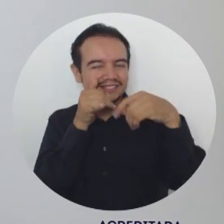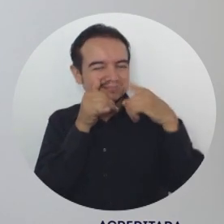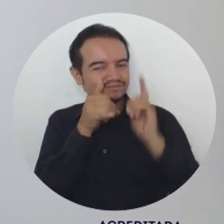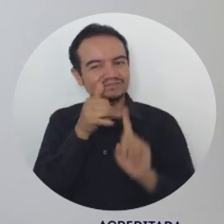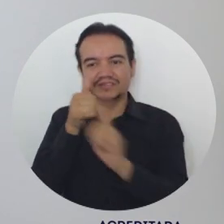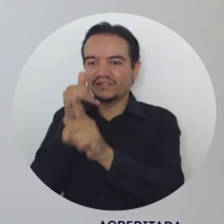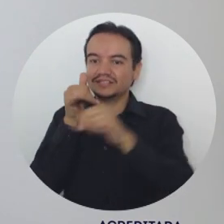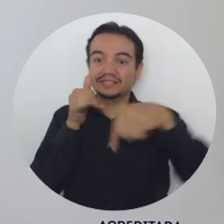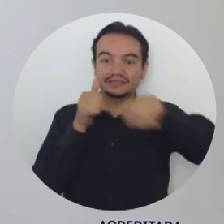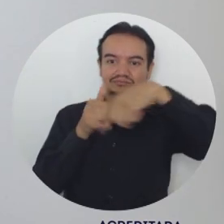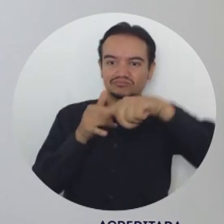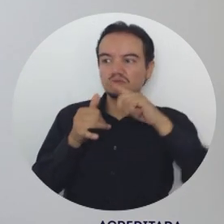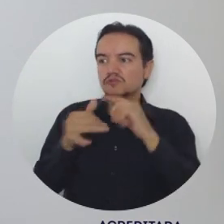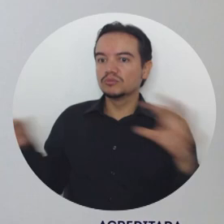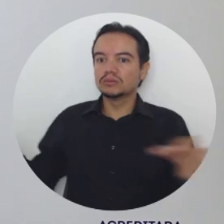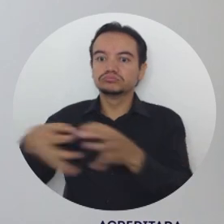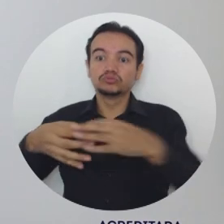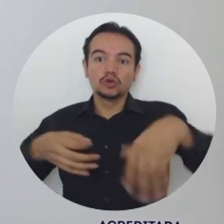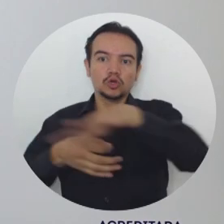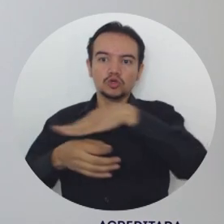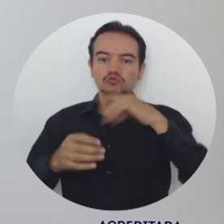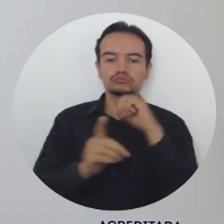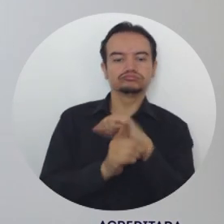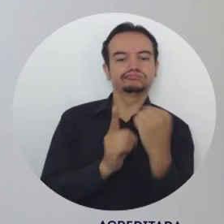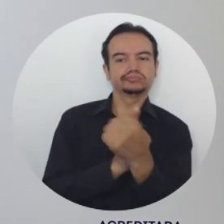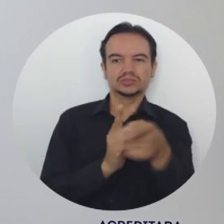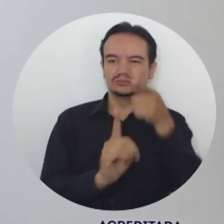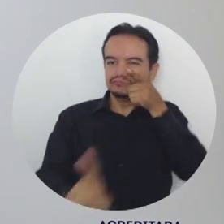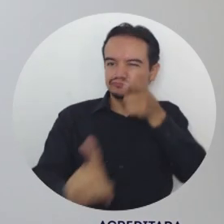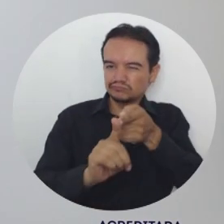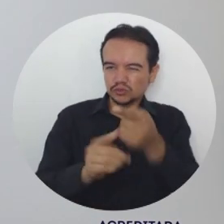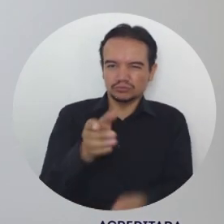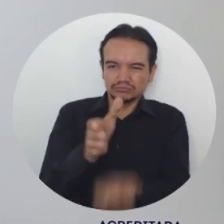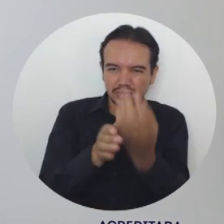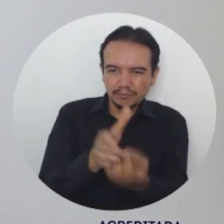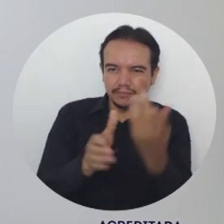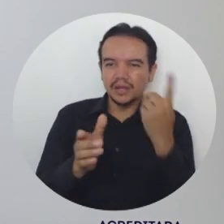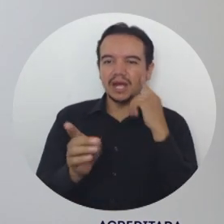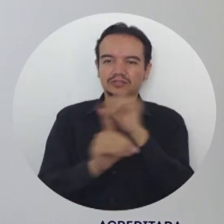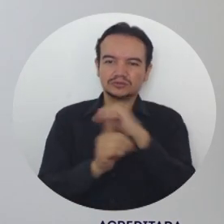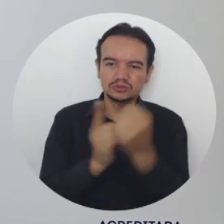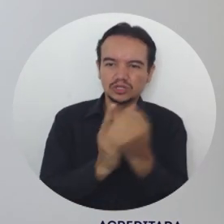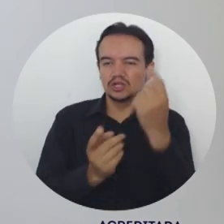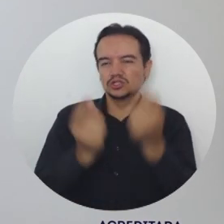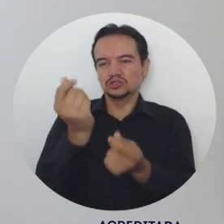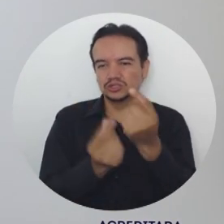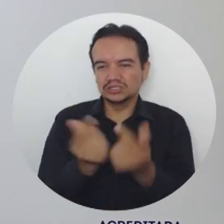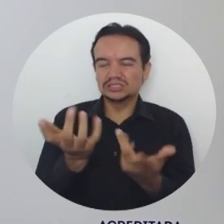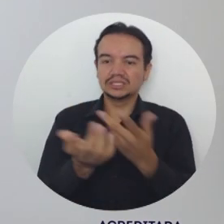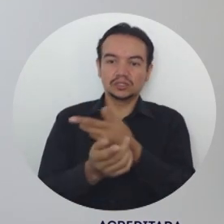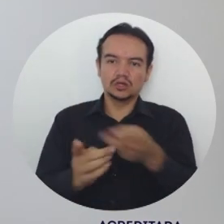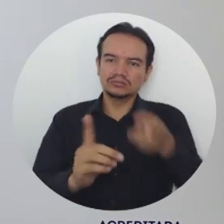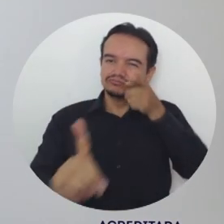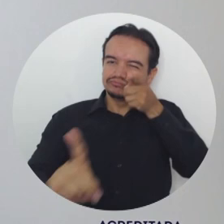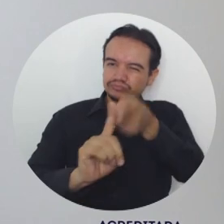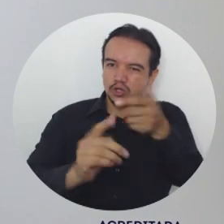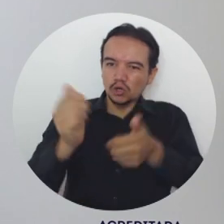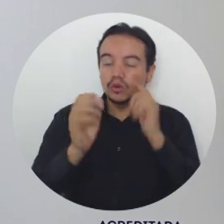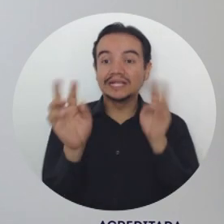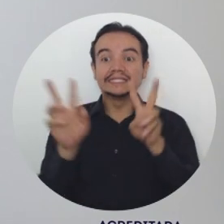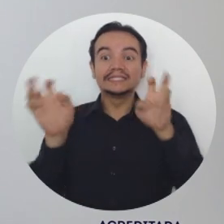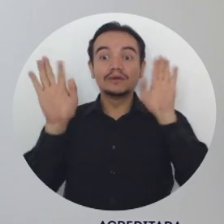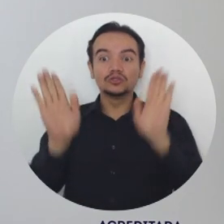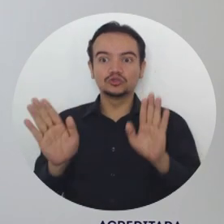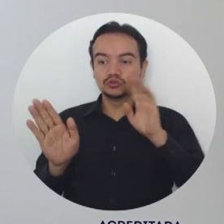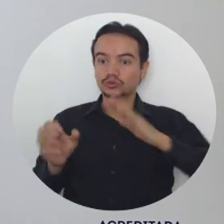transformación digital a la cual está abocada hoy la sociedad en términos de su desarrollo productivo, económico, social y educativo